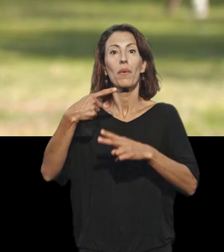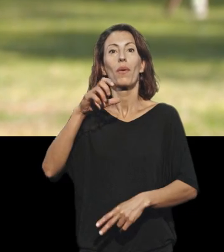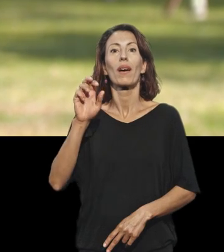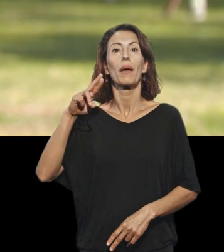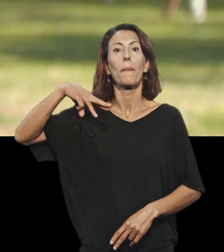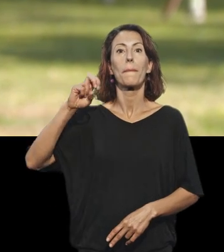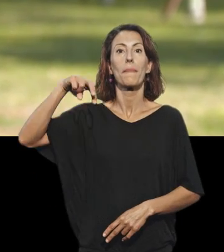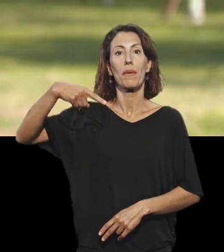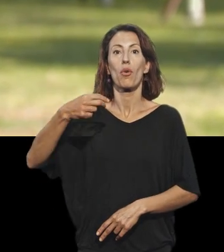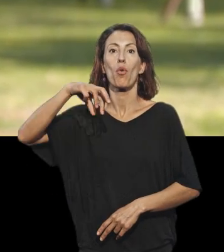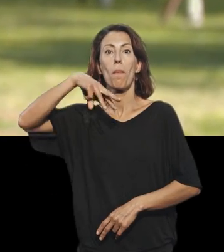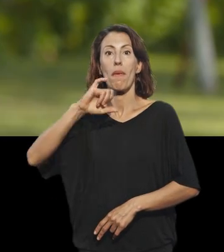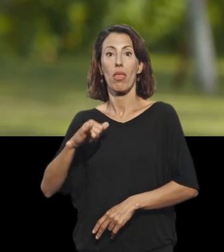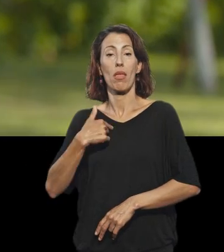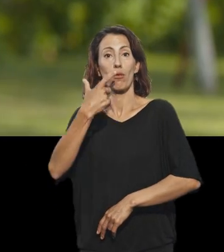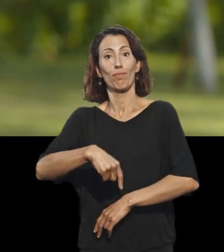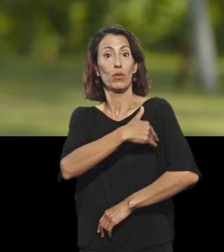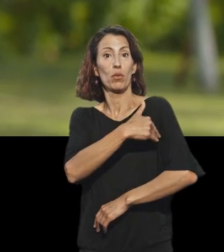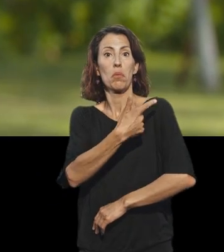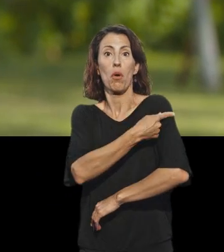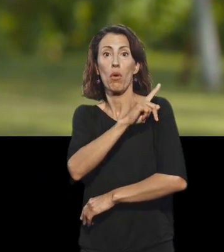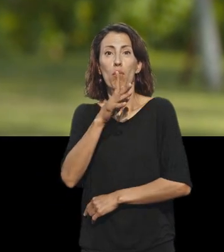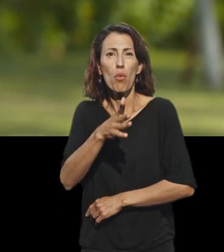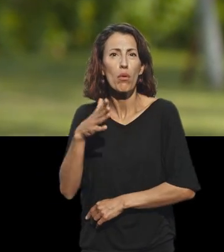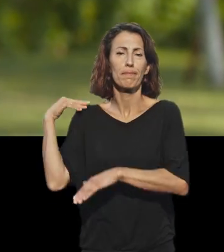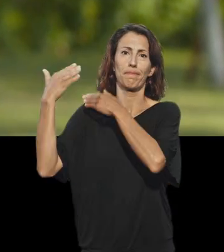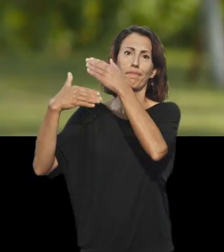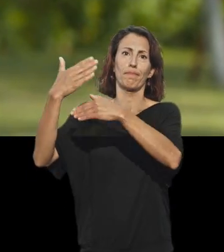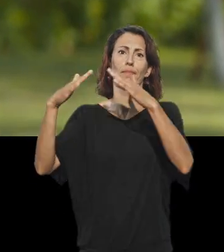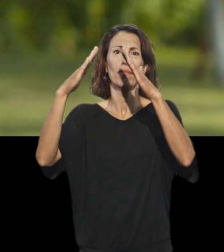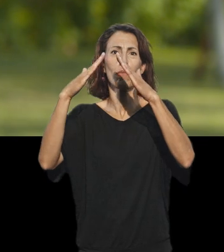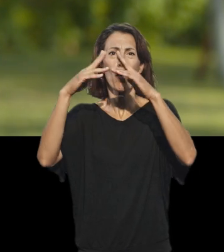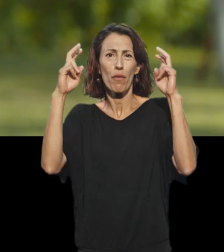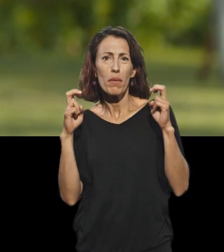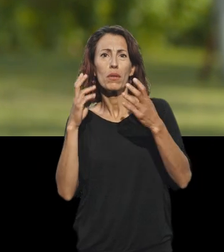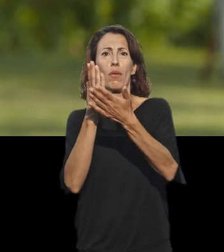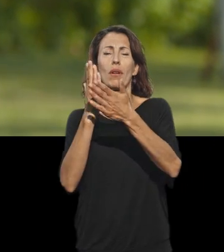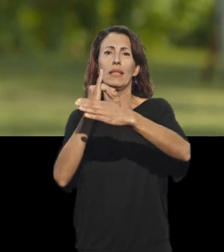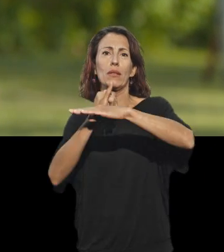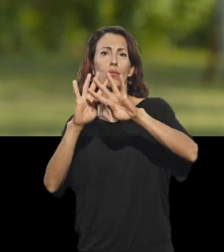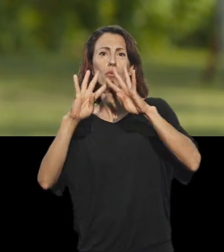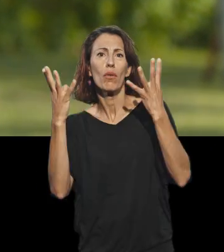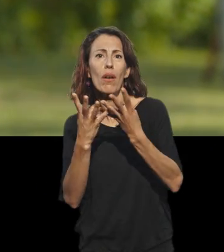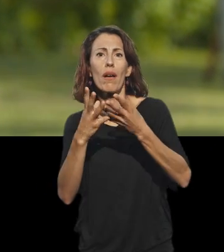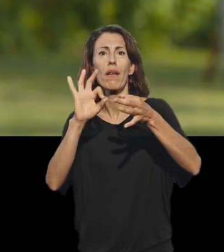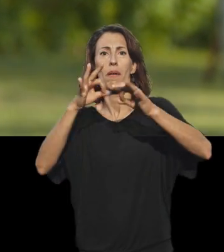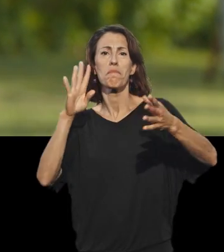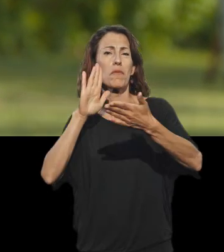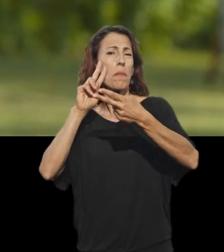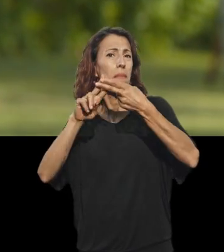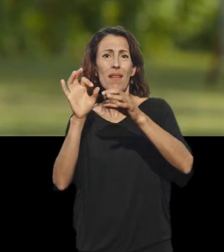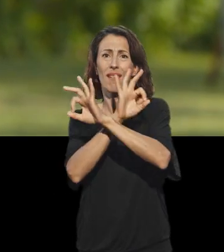me llamo germán gómez y soy estudiante como no nos vamos a vacunar después de todo el confinamiento y las clases de gestión line de no ver a mis amigos